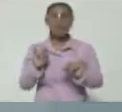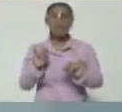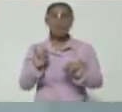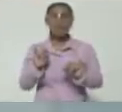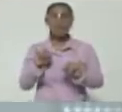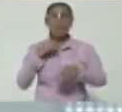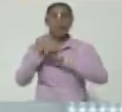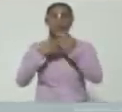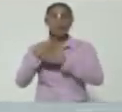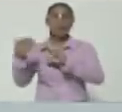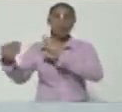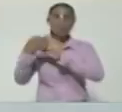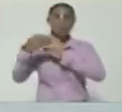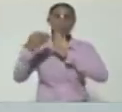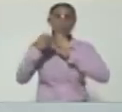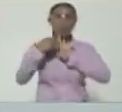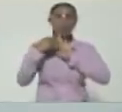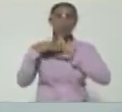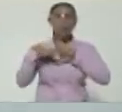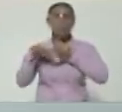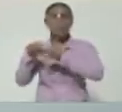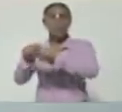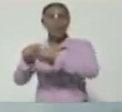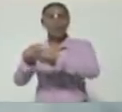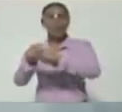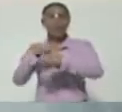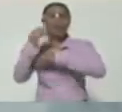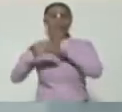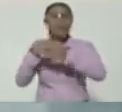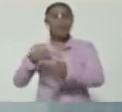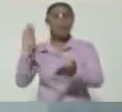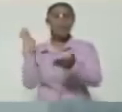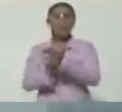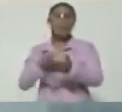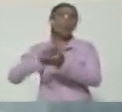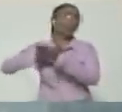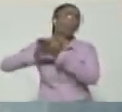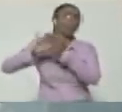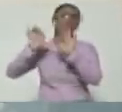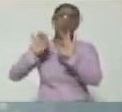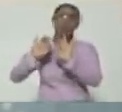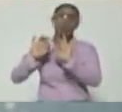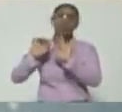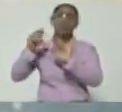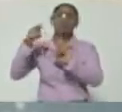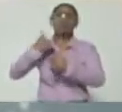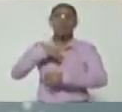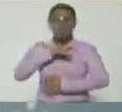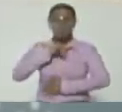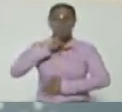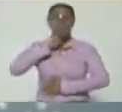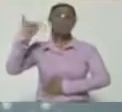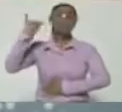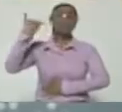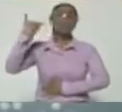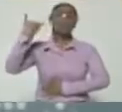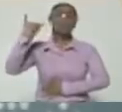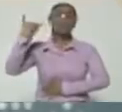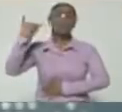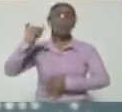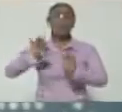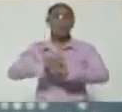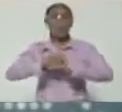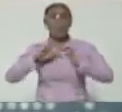contando con el ataque imperialista y sin ponerlo como excusa. Lo denunciamos en el